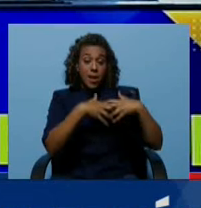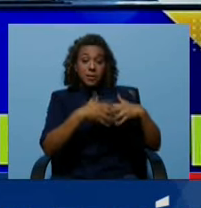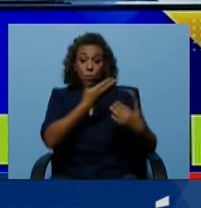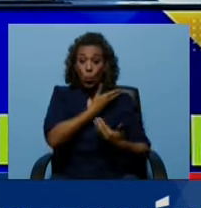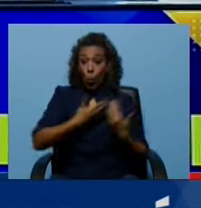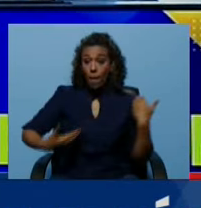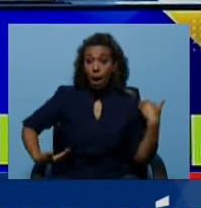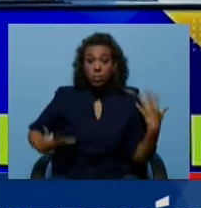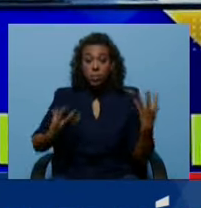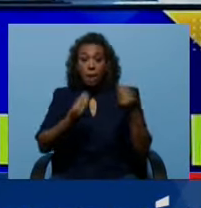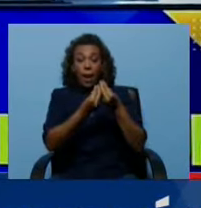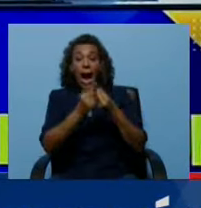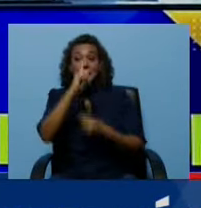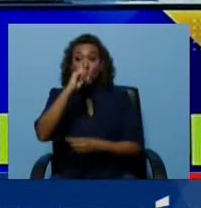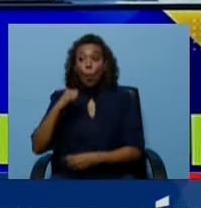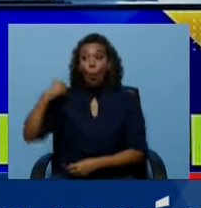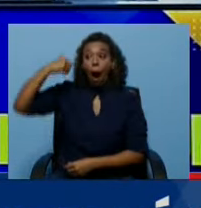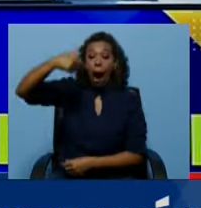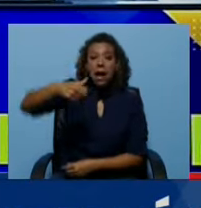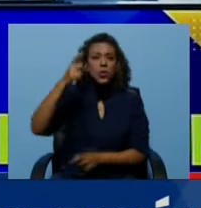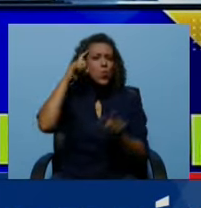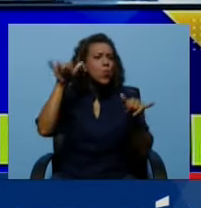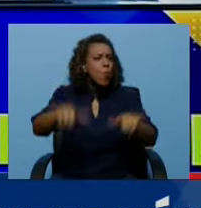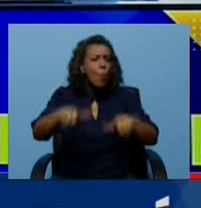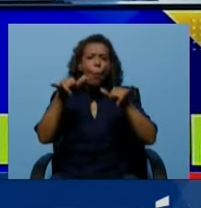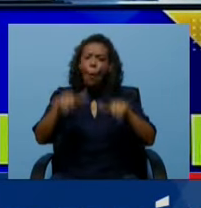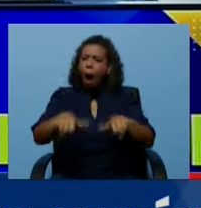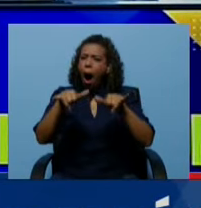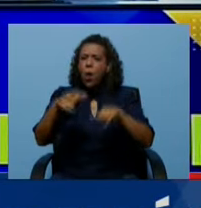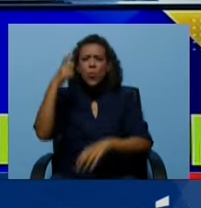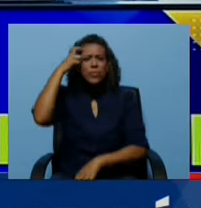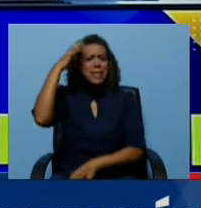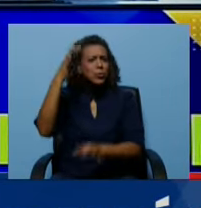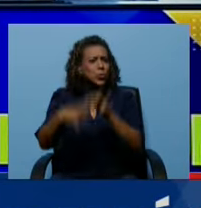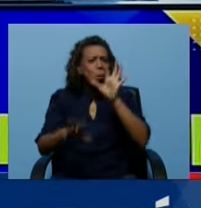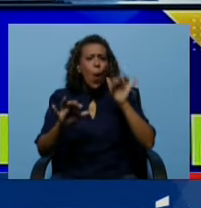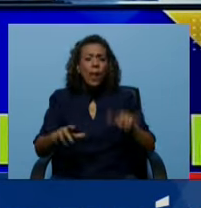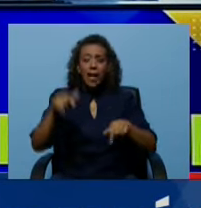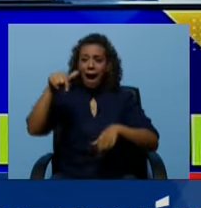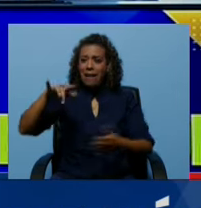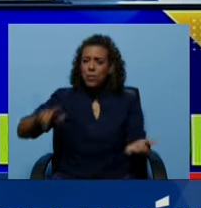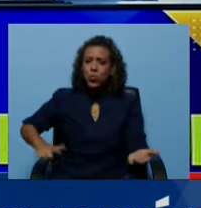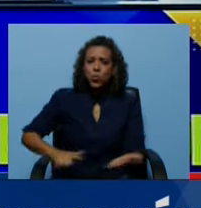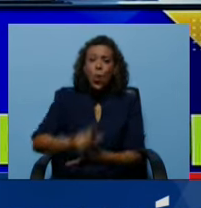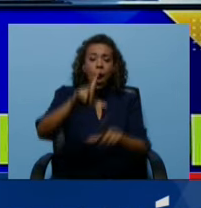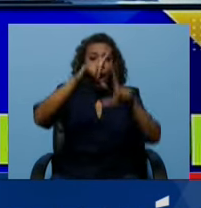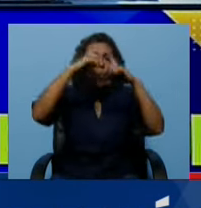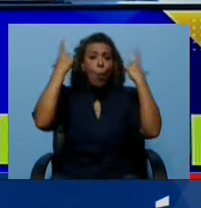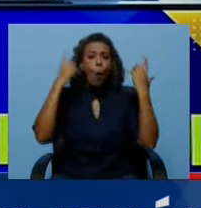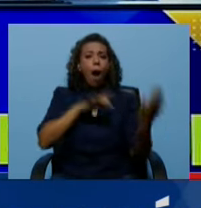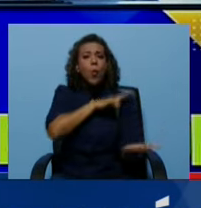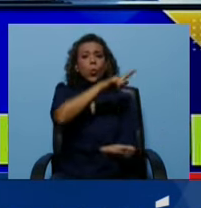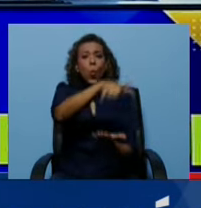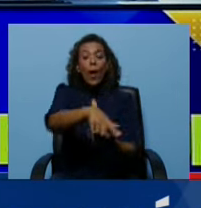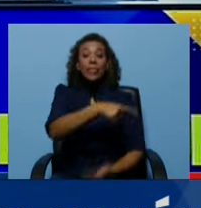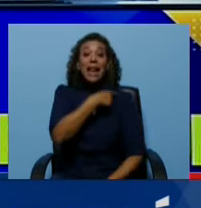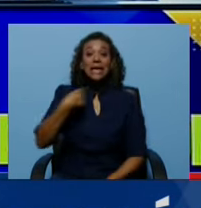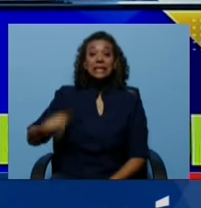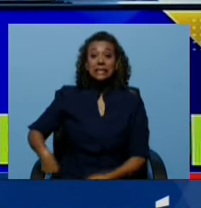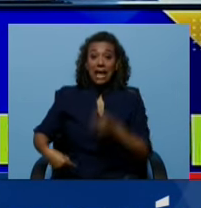hace un año, un día como hoy, yo estaba aterrizando aquí en La Guaira. Estaba llegando de la China.